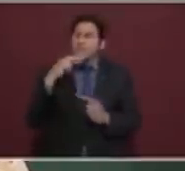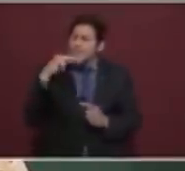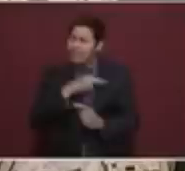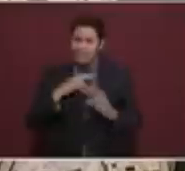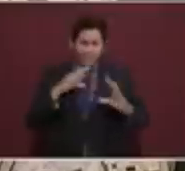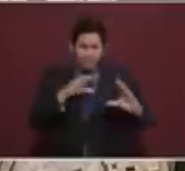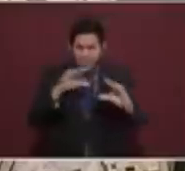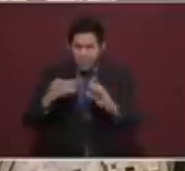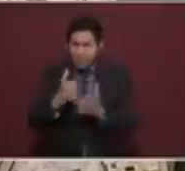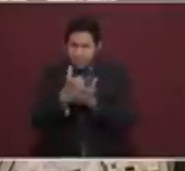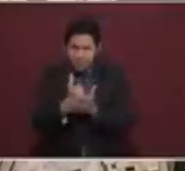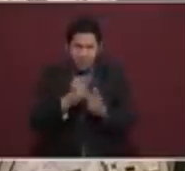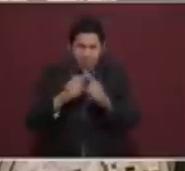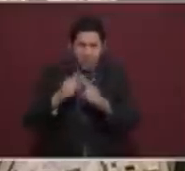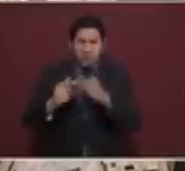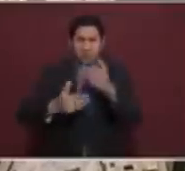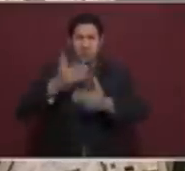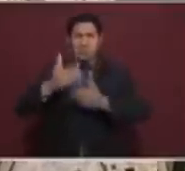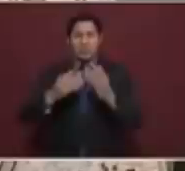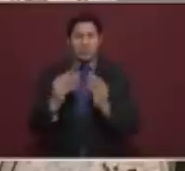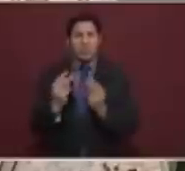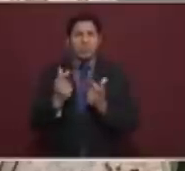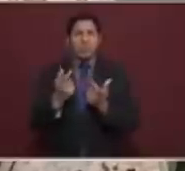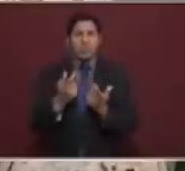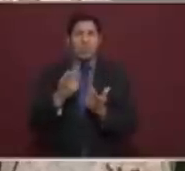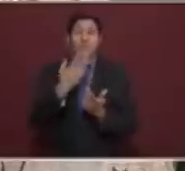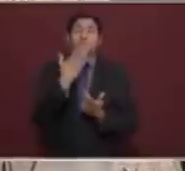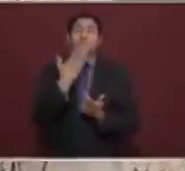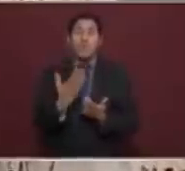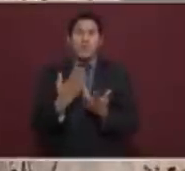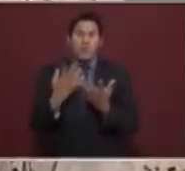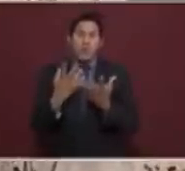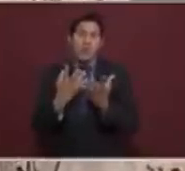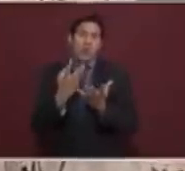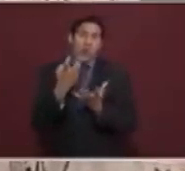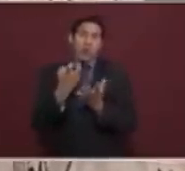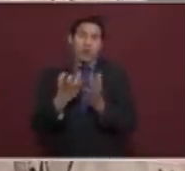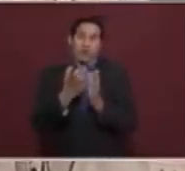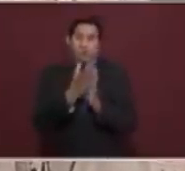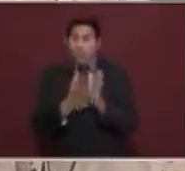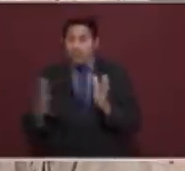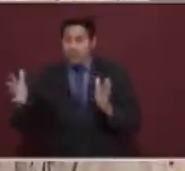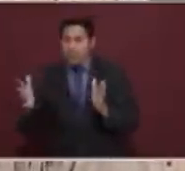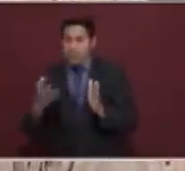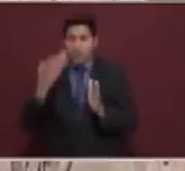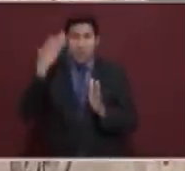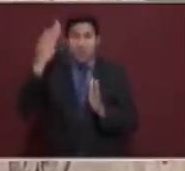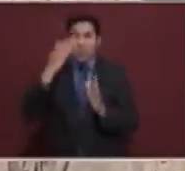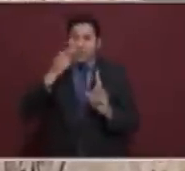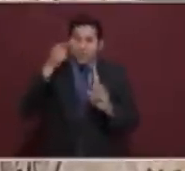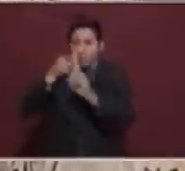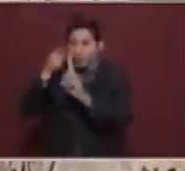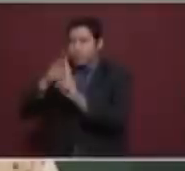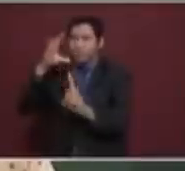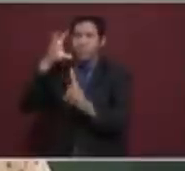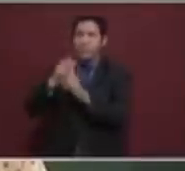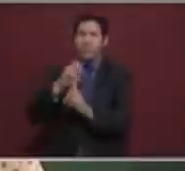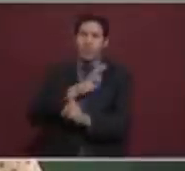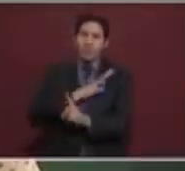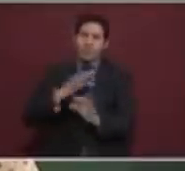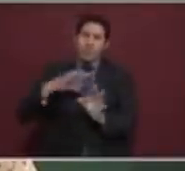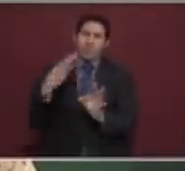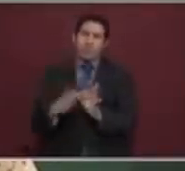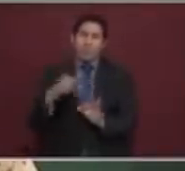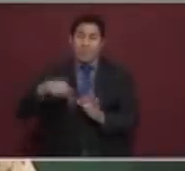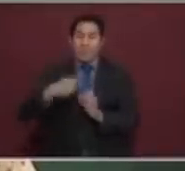todo el personal de nuevo ingreso y poder cumplir con los objetivos establecidos para este año en la